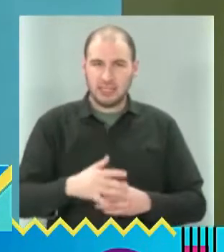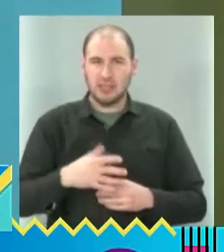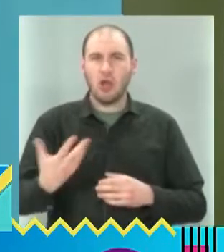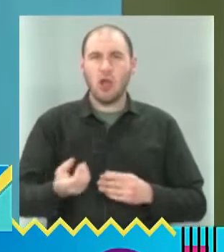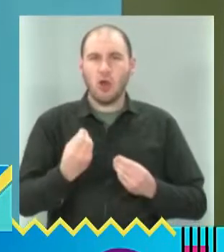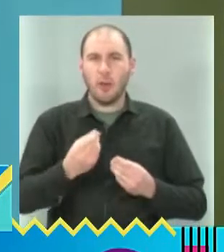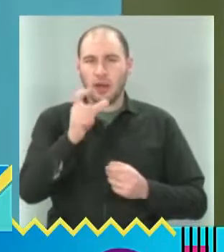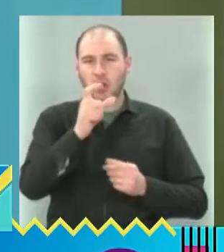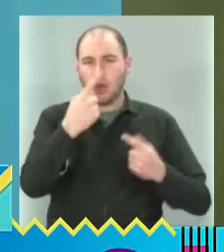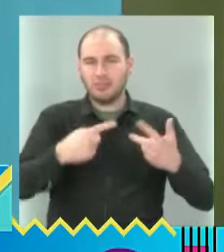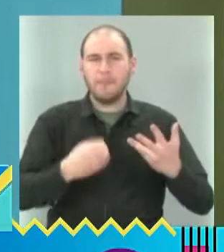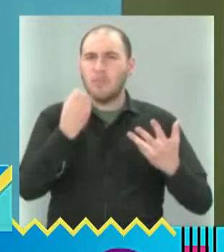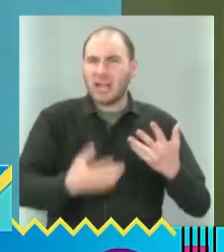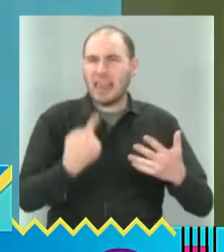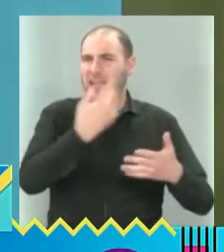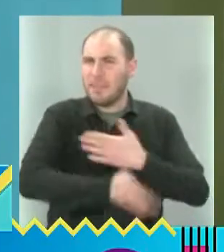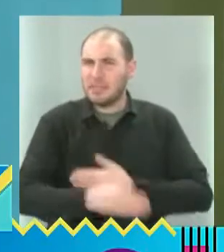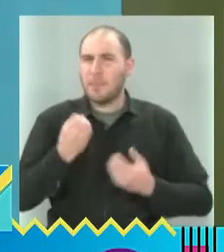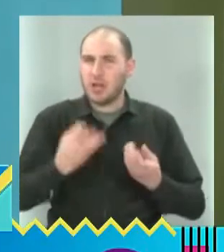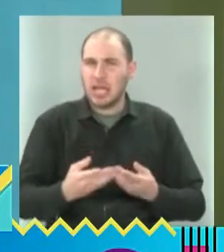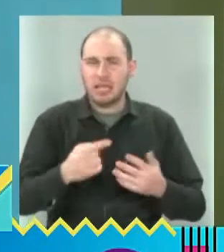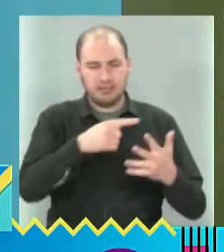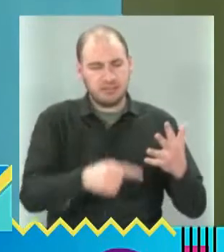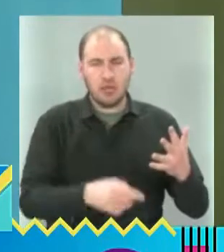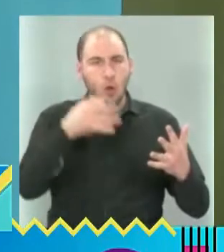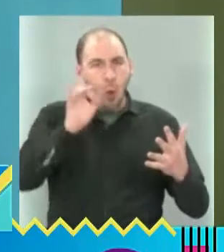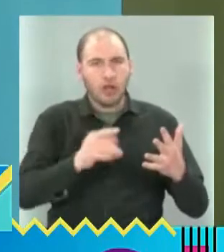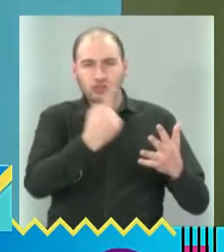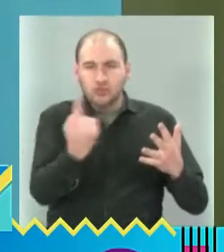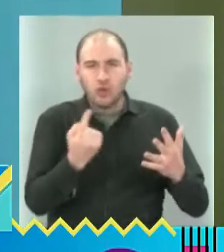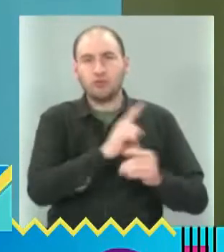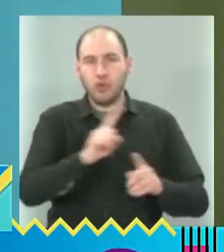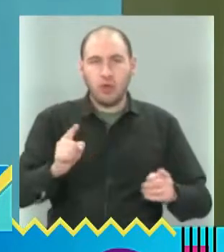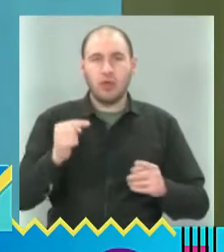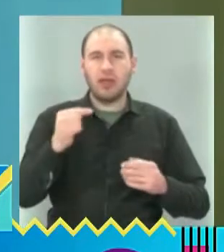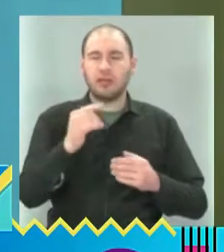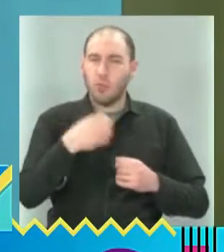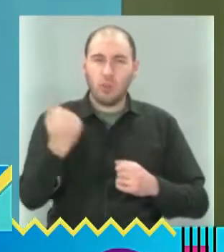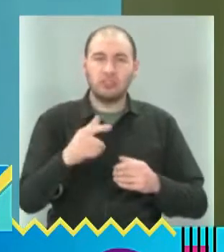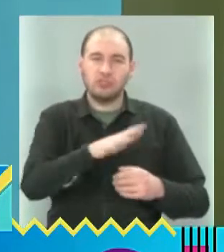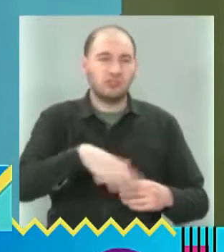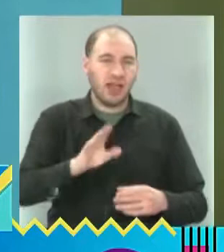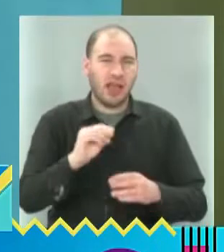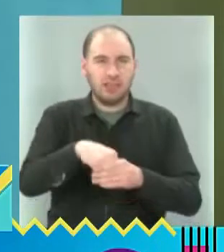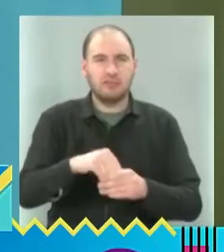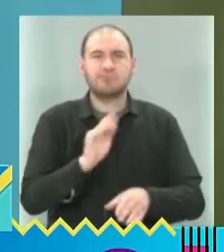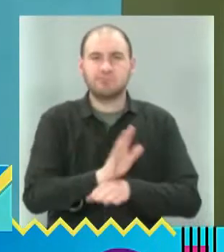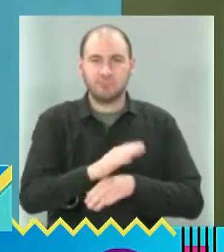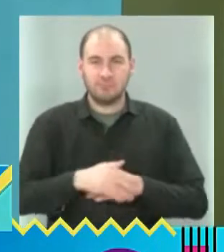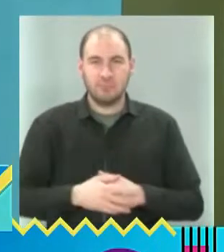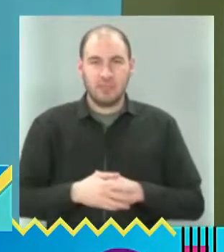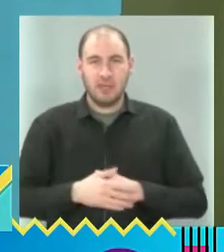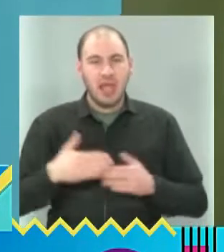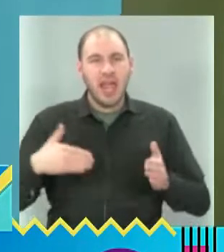concibe como que las causas que originan esta discapacidad no son netamente individuales, sino que son preponderantemente sociales. Es decir, que